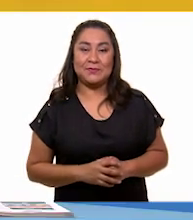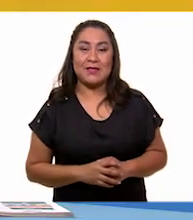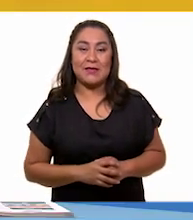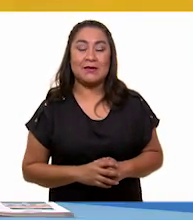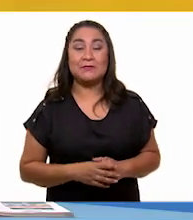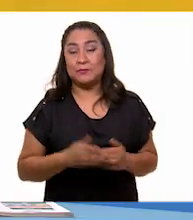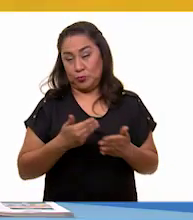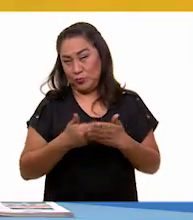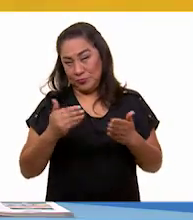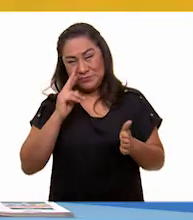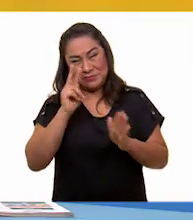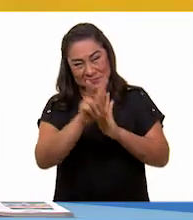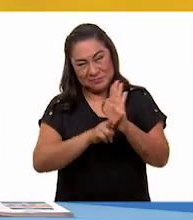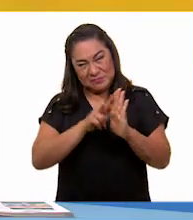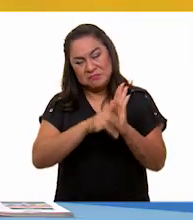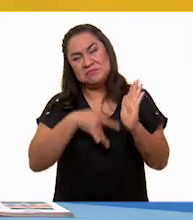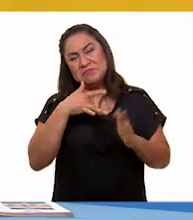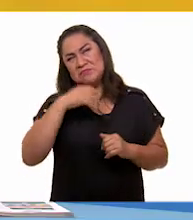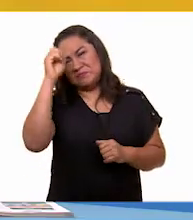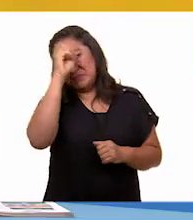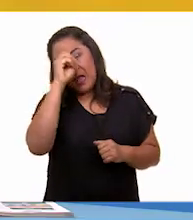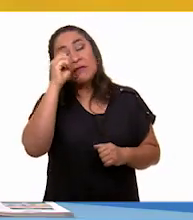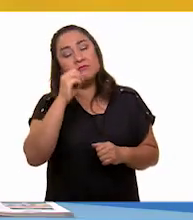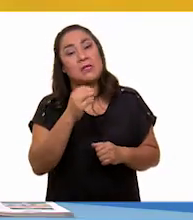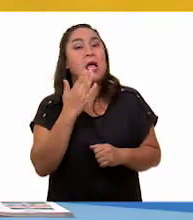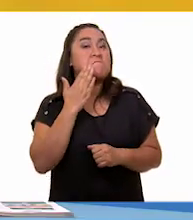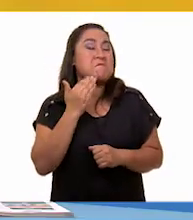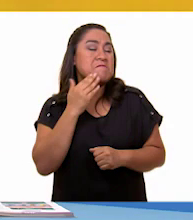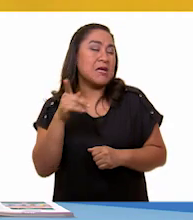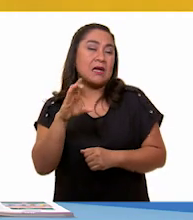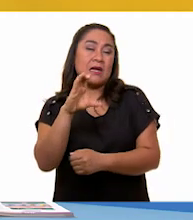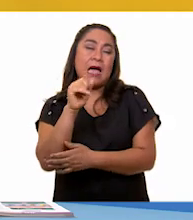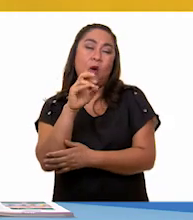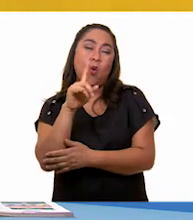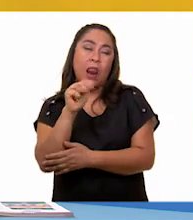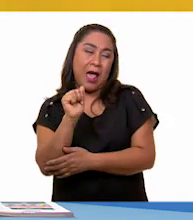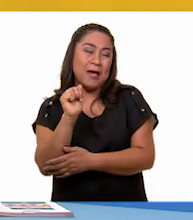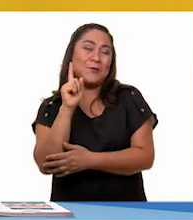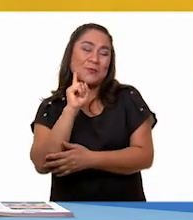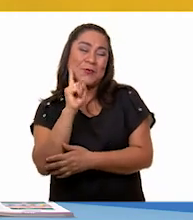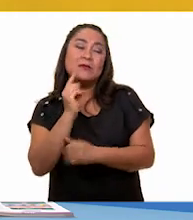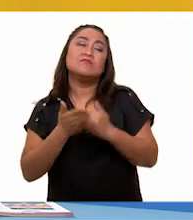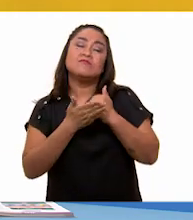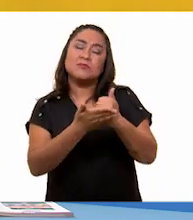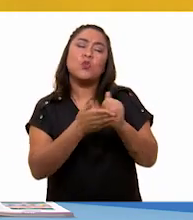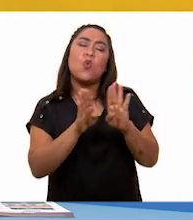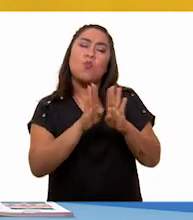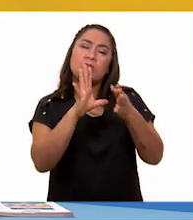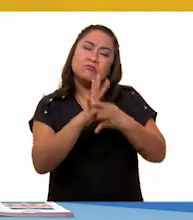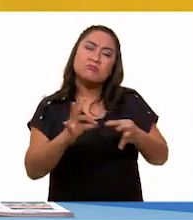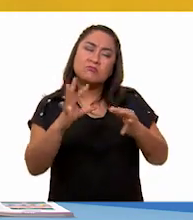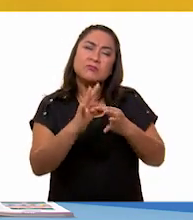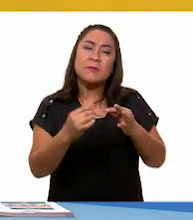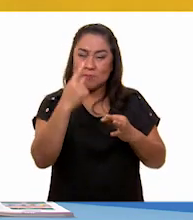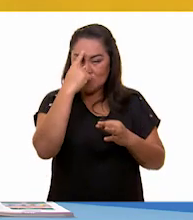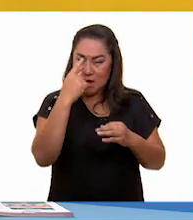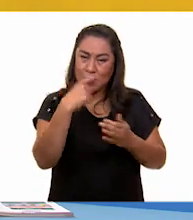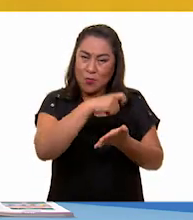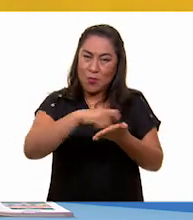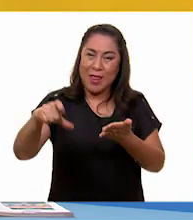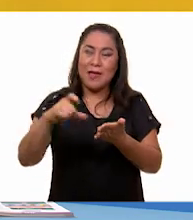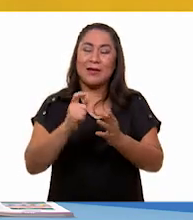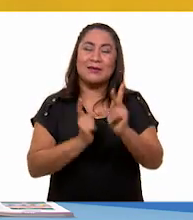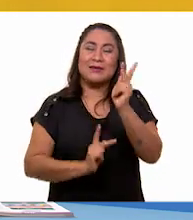¿Qué les pareció el video? Fue muy amable de Carola en acompañar a Agustín para resolver el problema de los cactus. Como